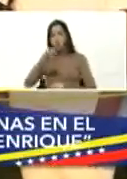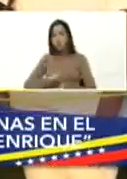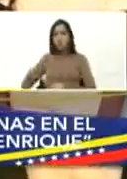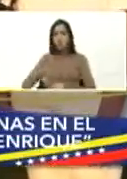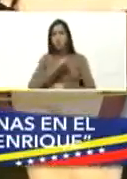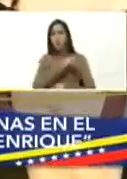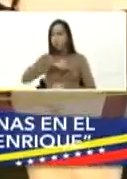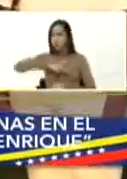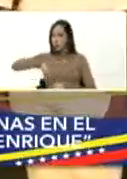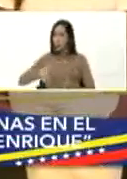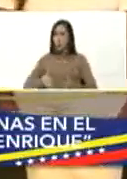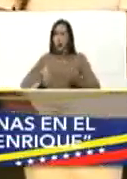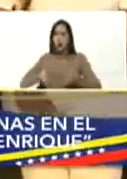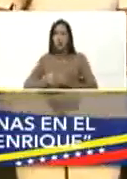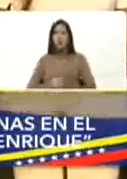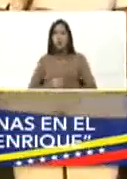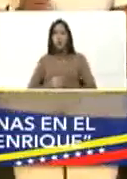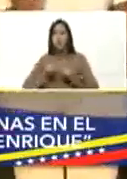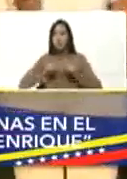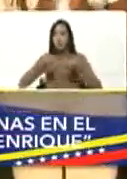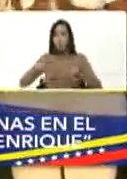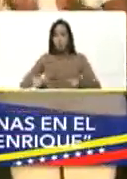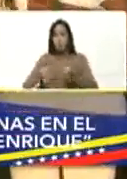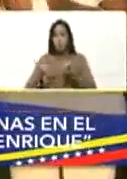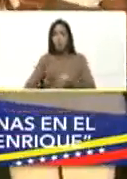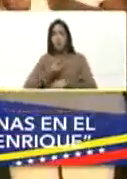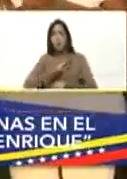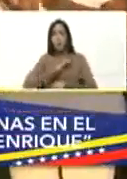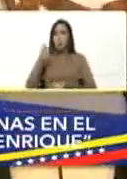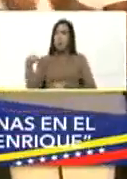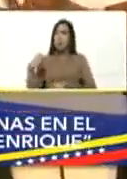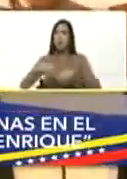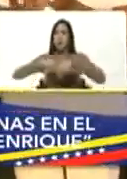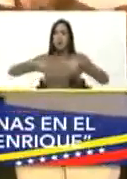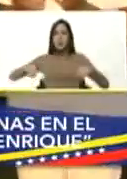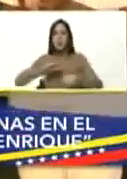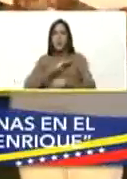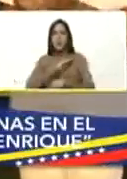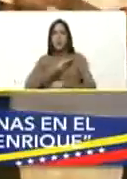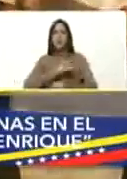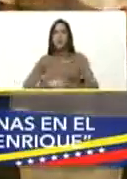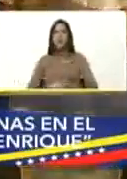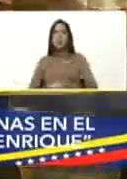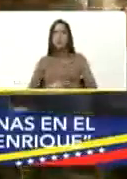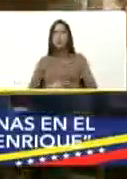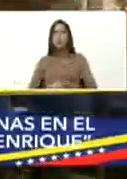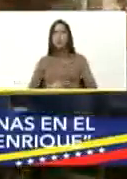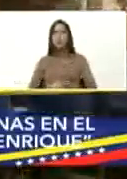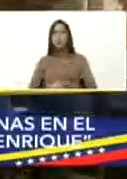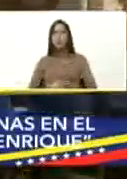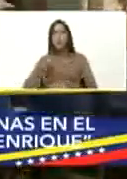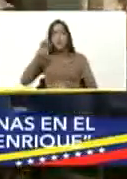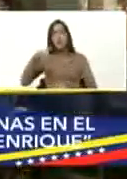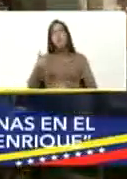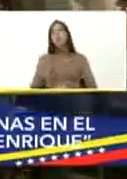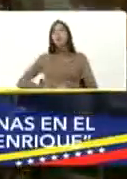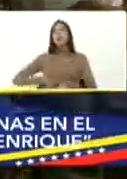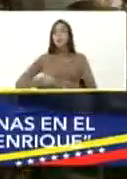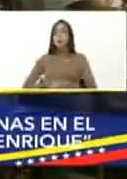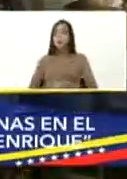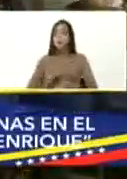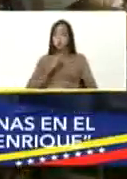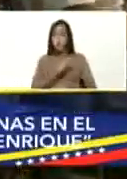nosotros poder obtener nuestros títulos y nuestra tenencia de tierra. Y por último, presidente, no menos importante, tenemos un